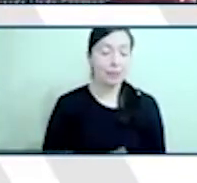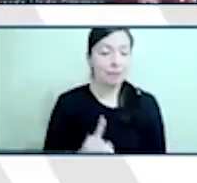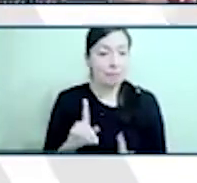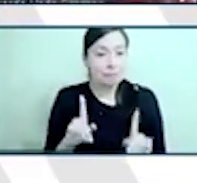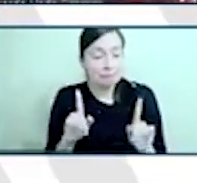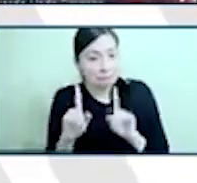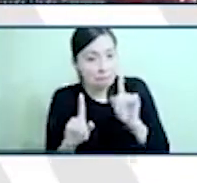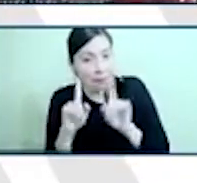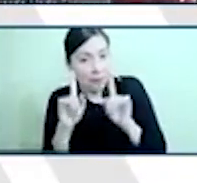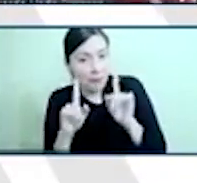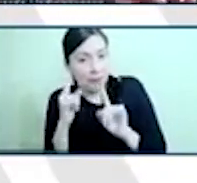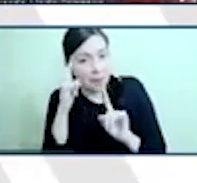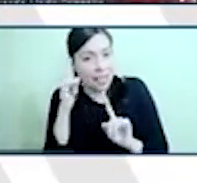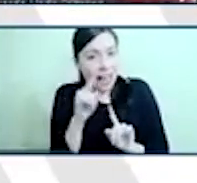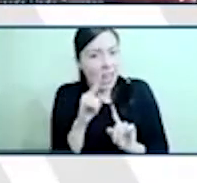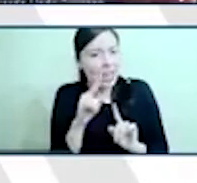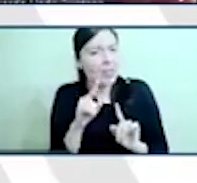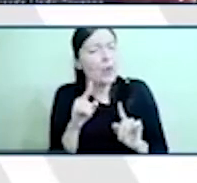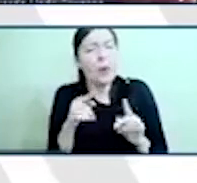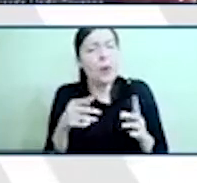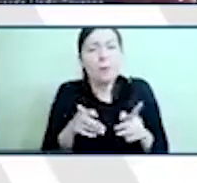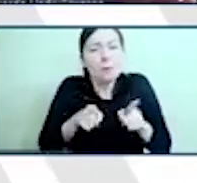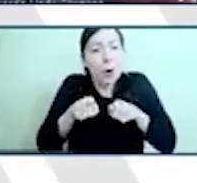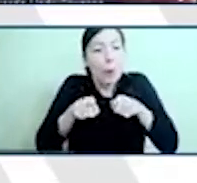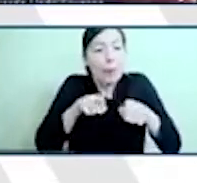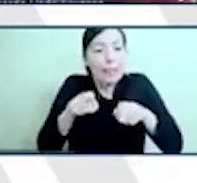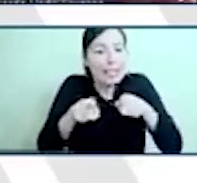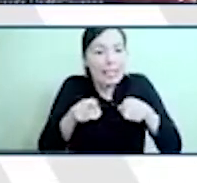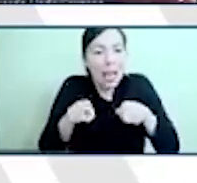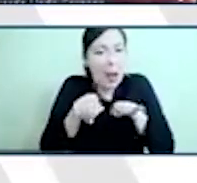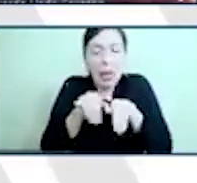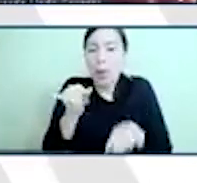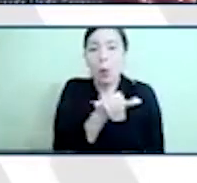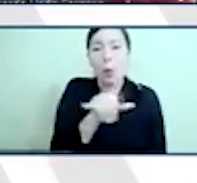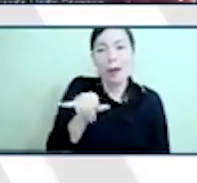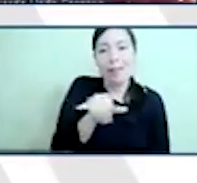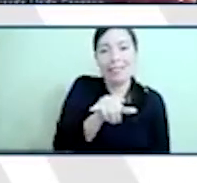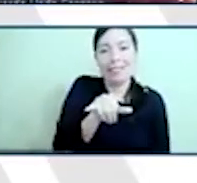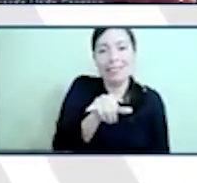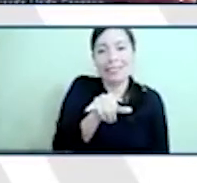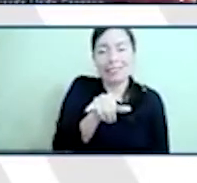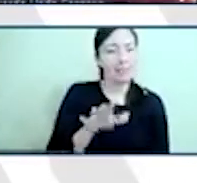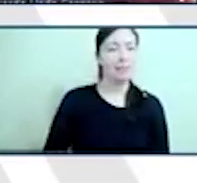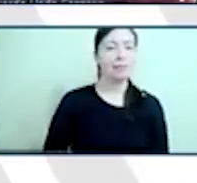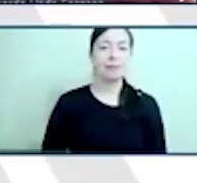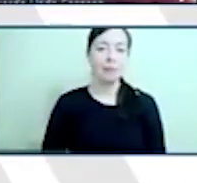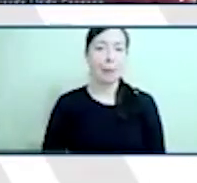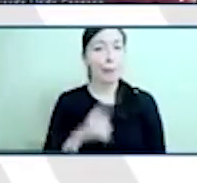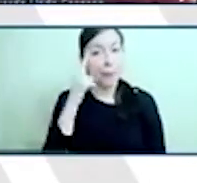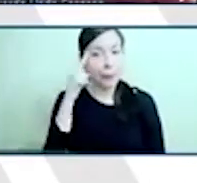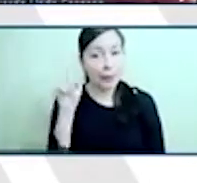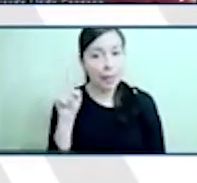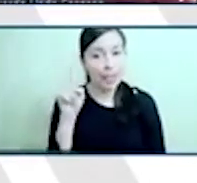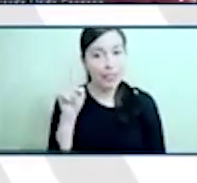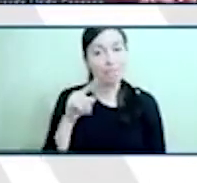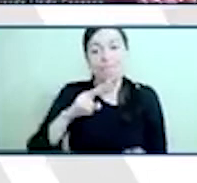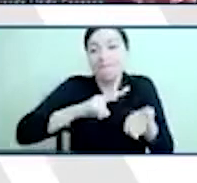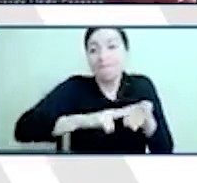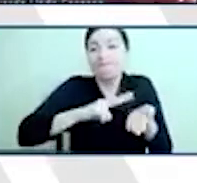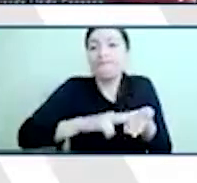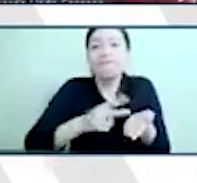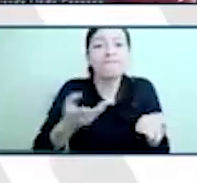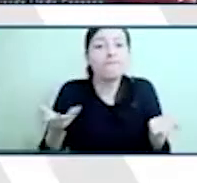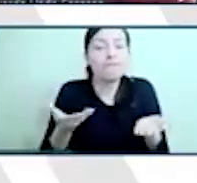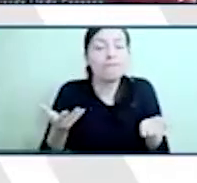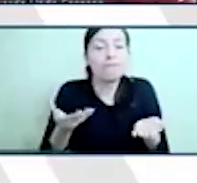era una carrera bastante pareja, que había iniciado la Unión Soviética, pero que iban más o menos a la par. Sin embargo, en la práctica,